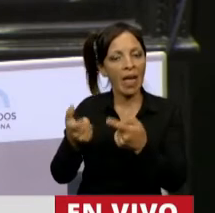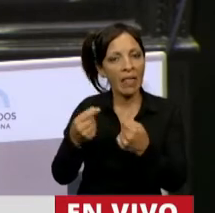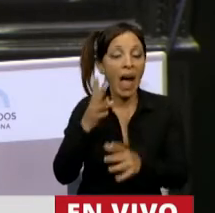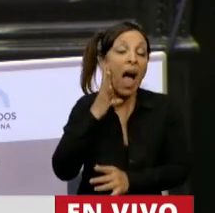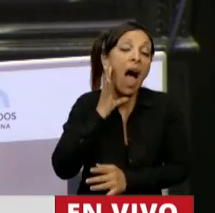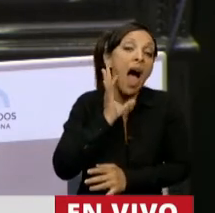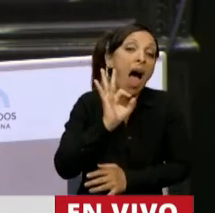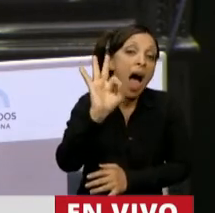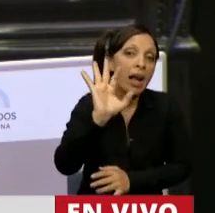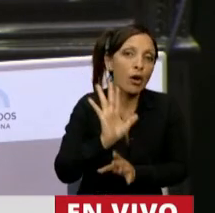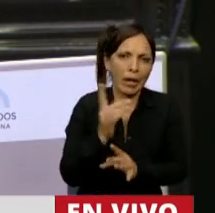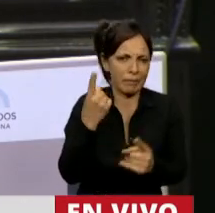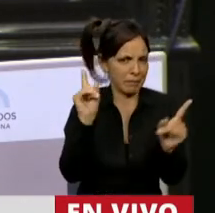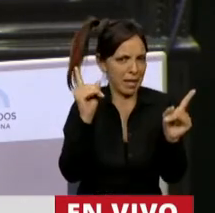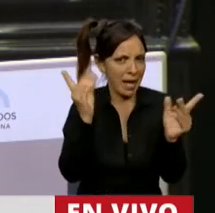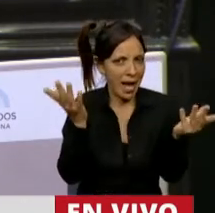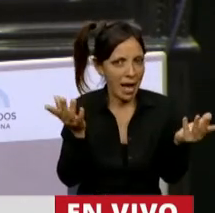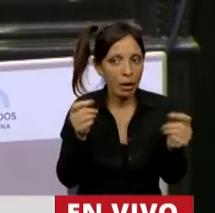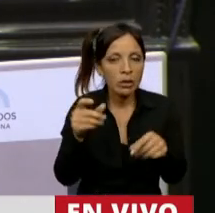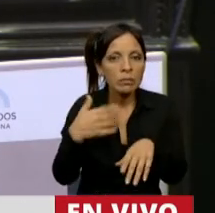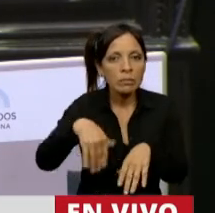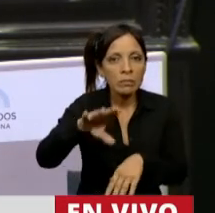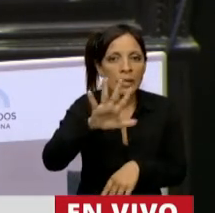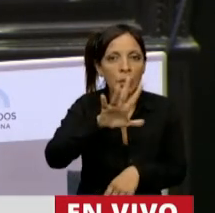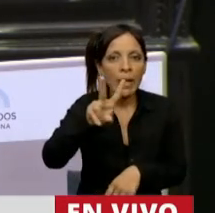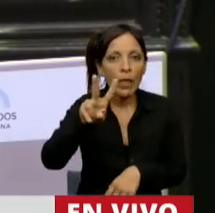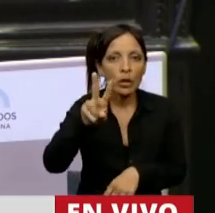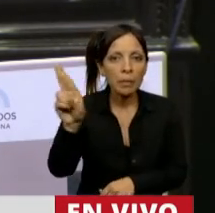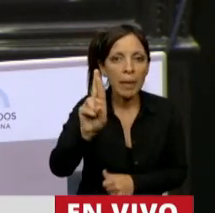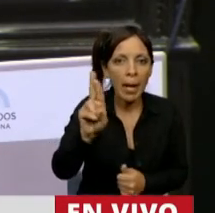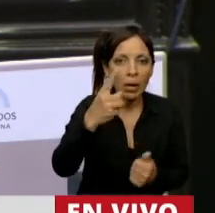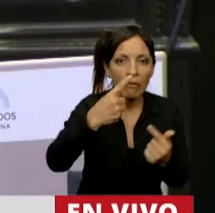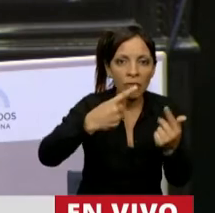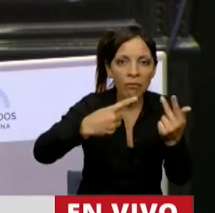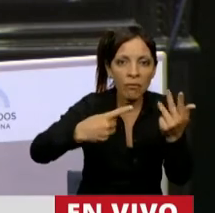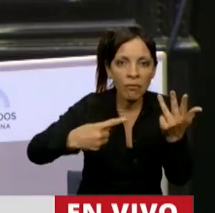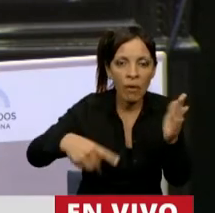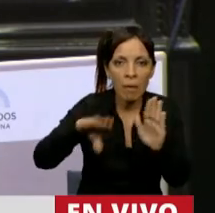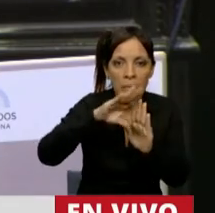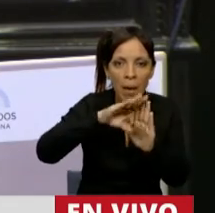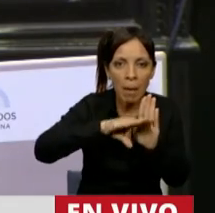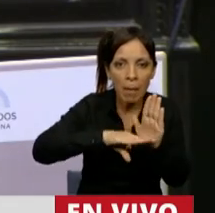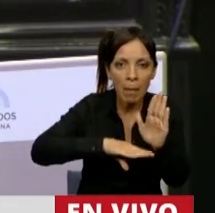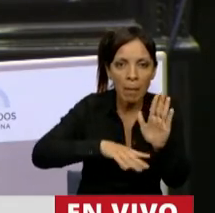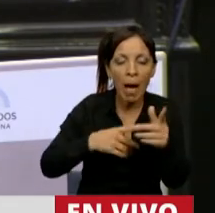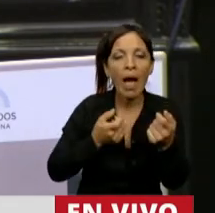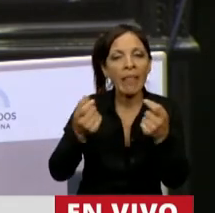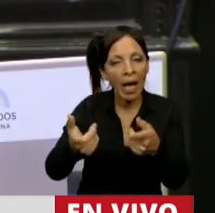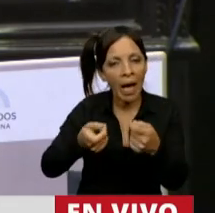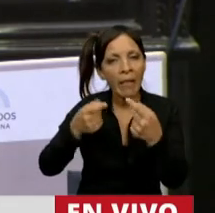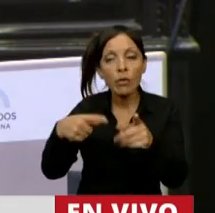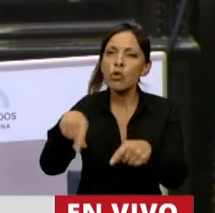por lo menos es poco usual. Hicieron más de 52 cuestiones de privilegios que estuvieron planteadas y se escucharon